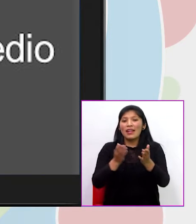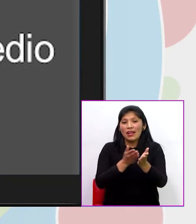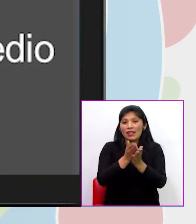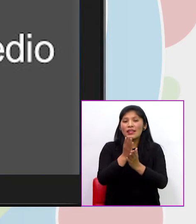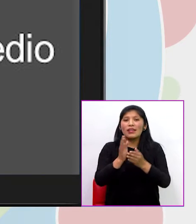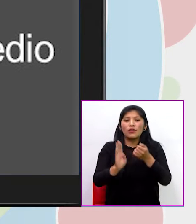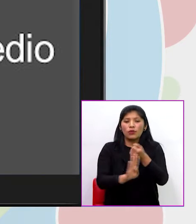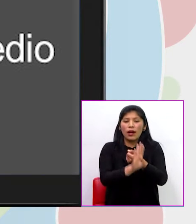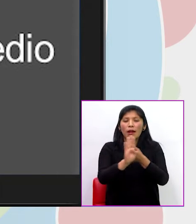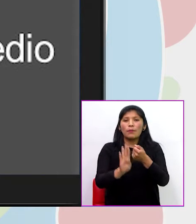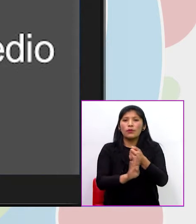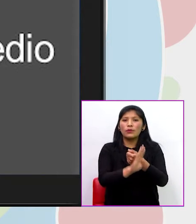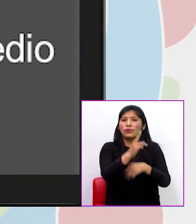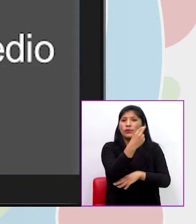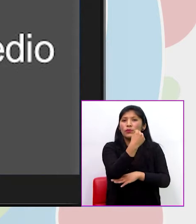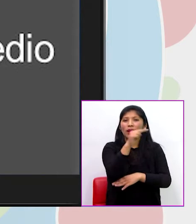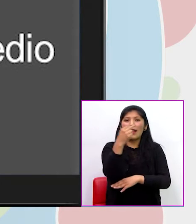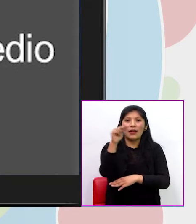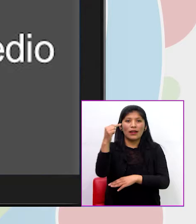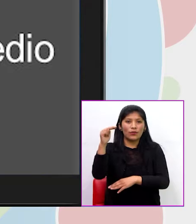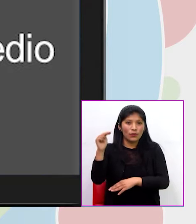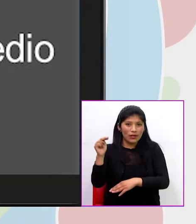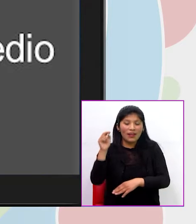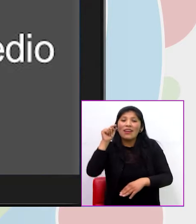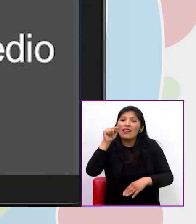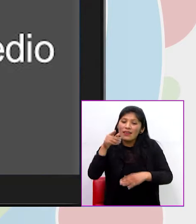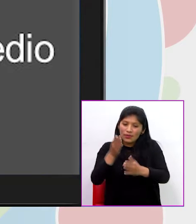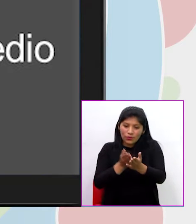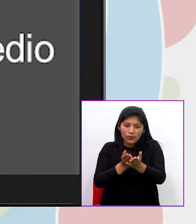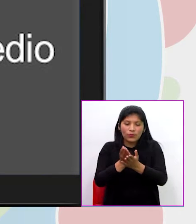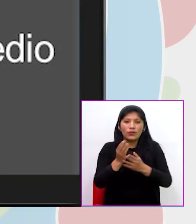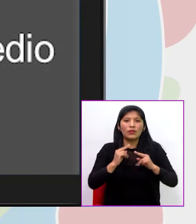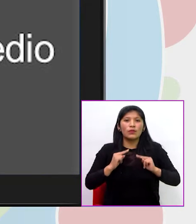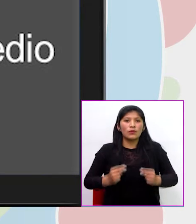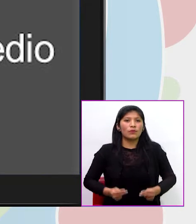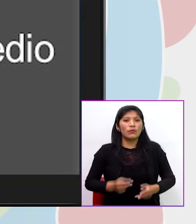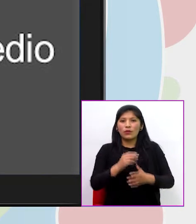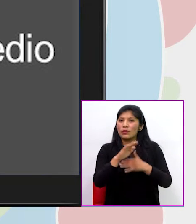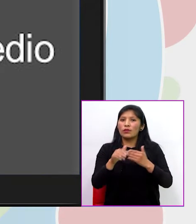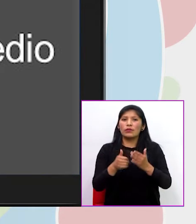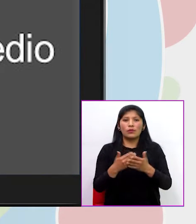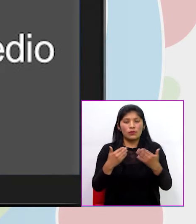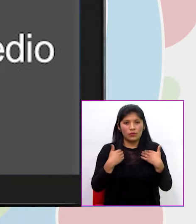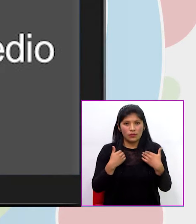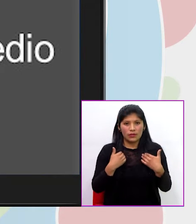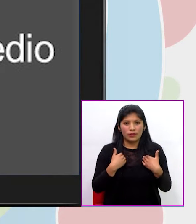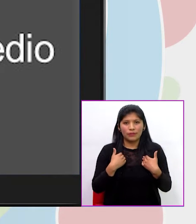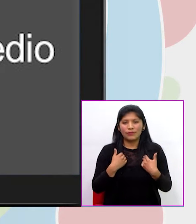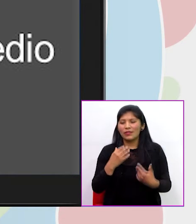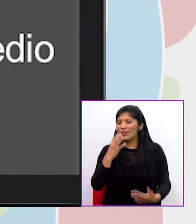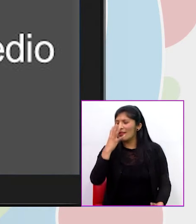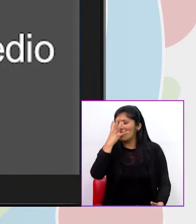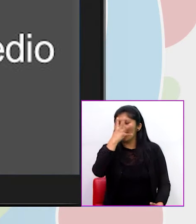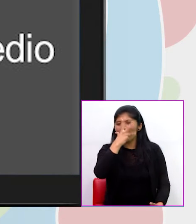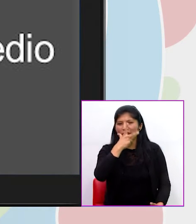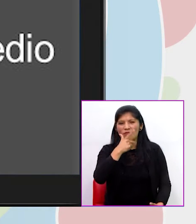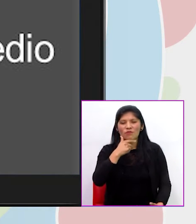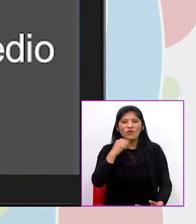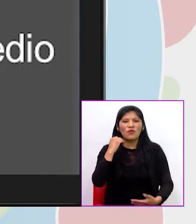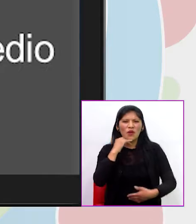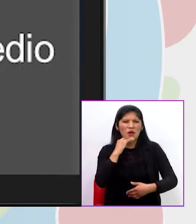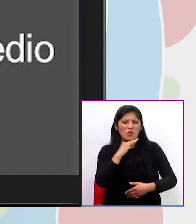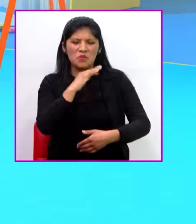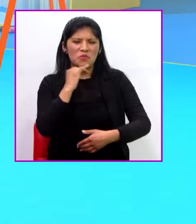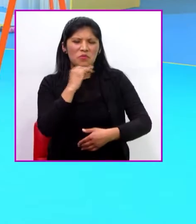protección del medio ambiente. Ese es un derecho humano que todos tenemos. Sería lindo eliminar la